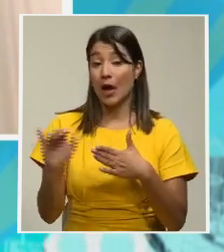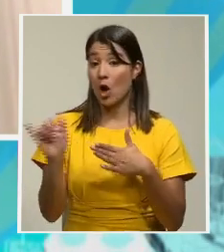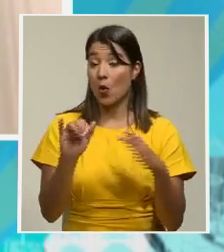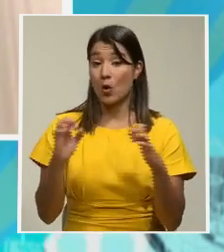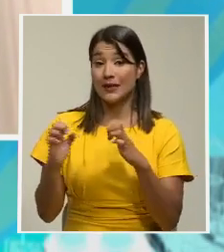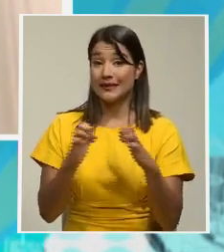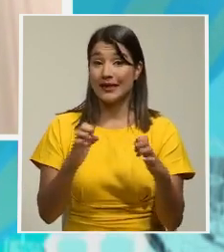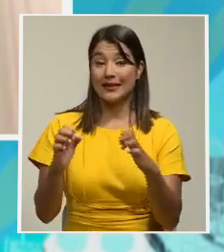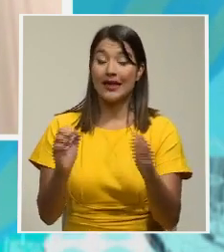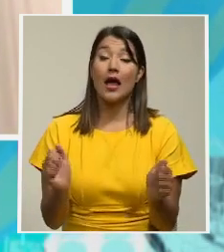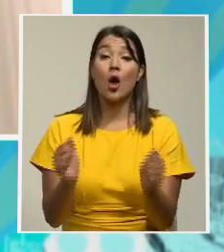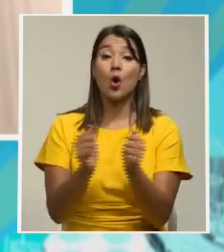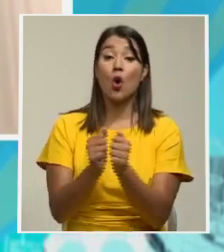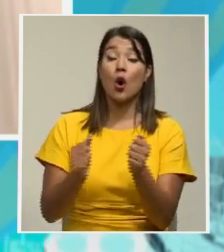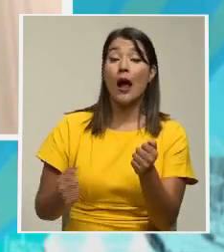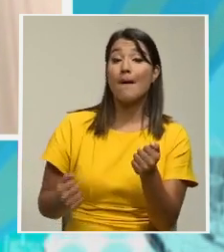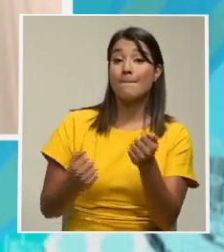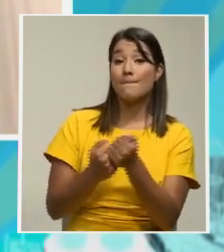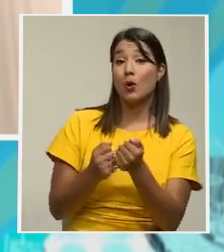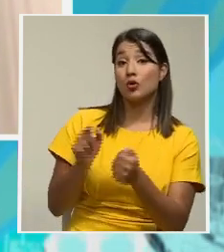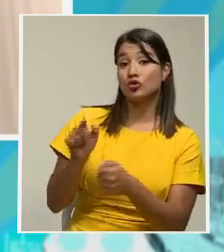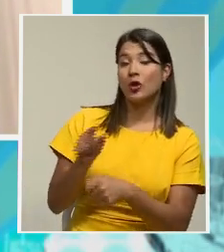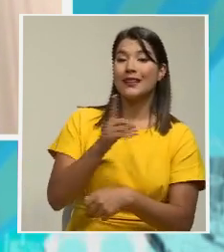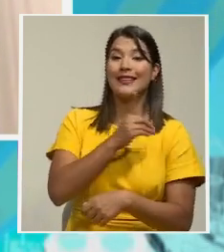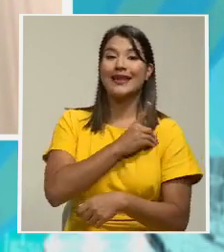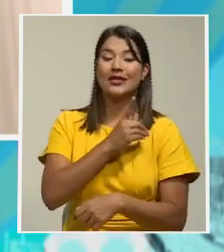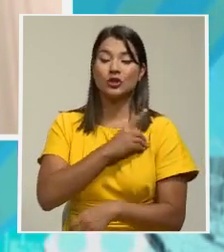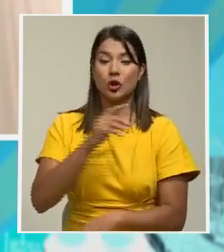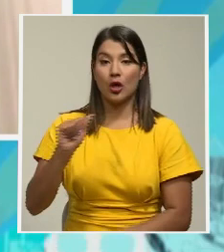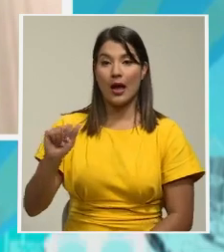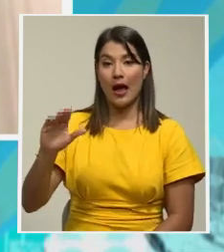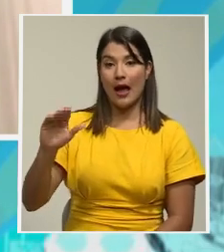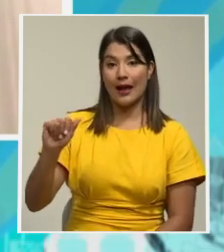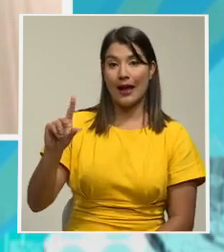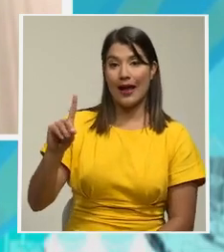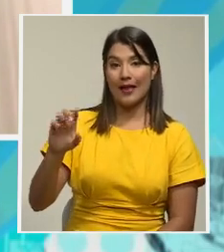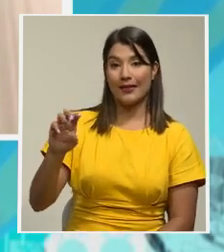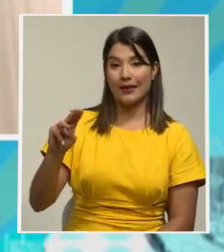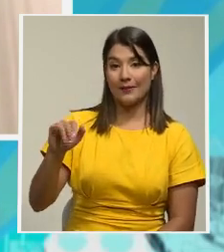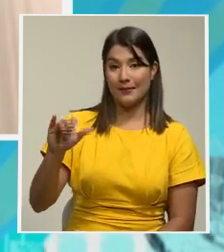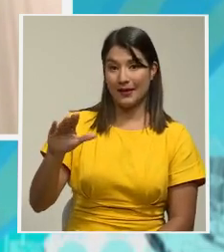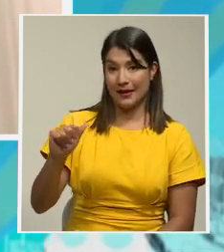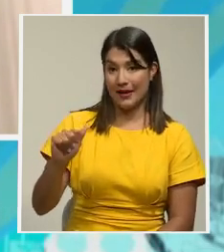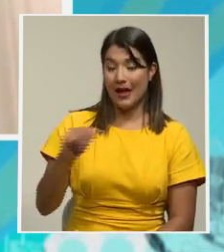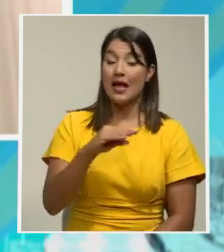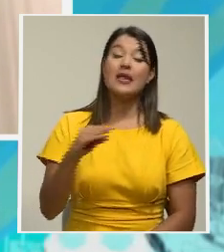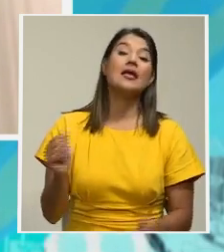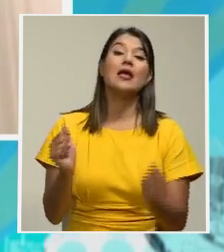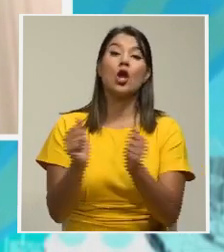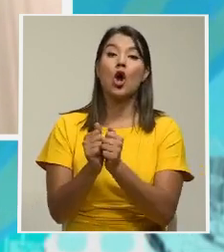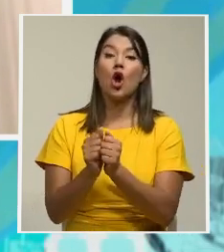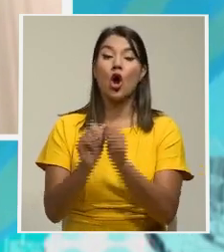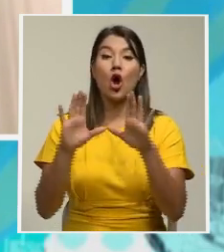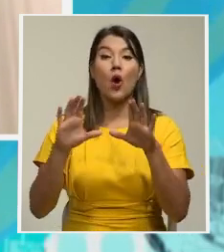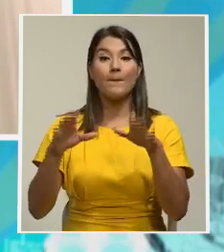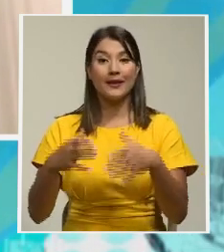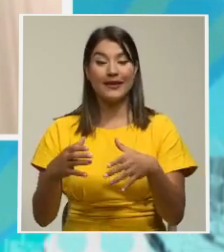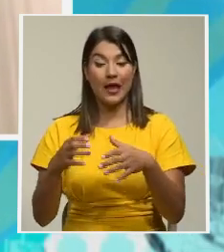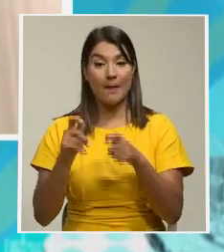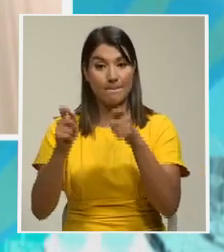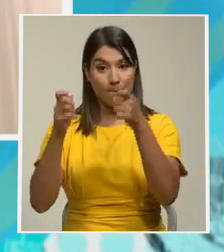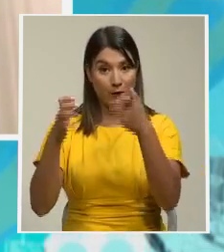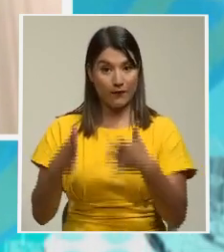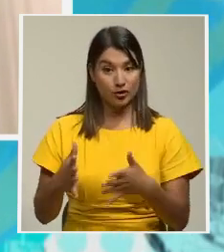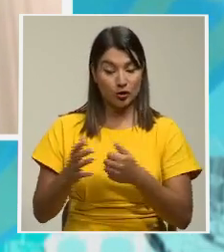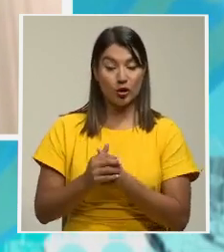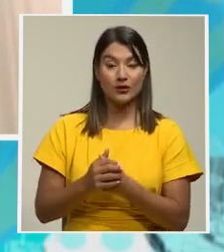con el apoyo de la dirección académica y en conjunto con el comité de profesores, el cual